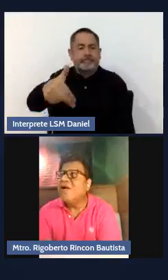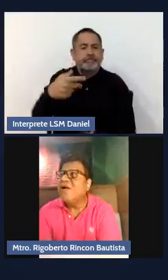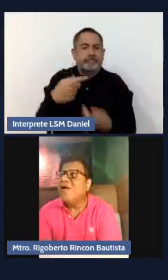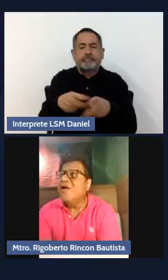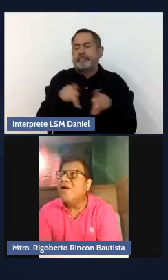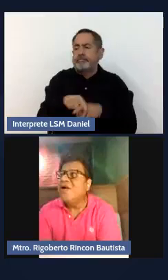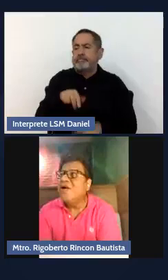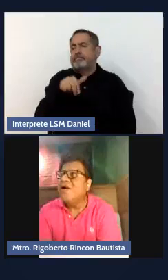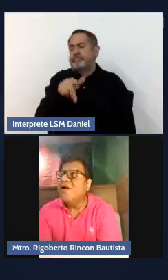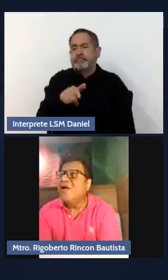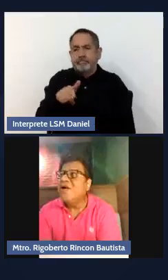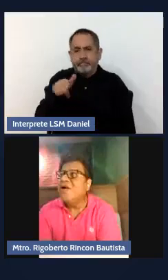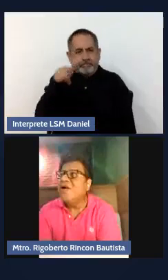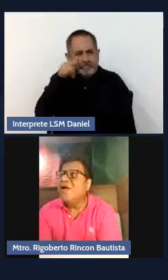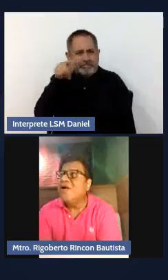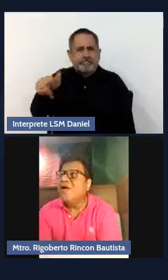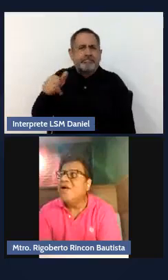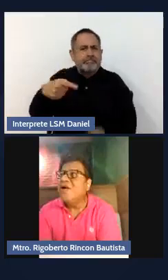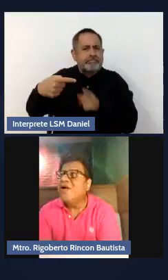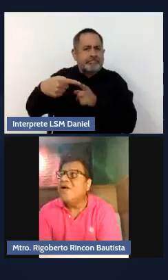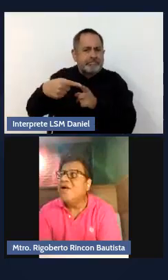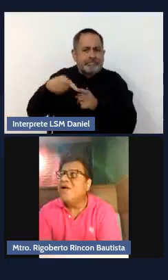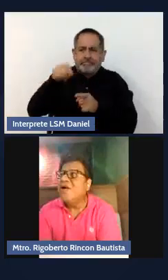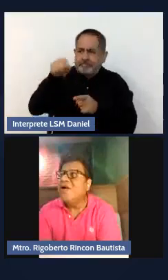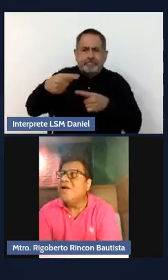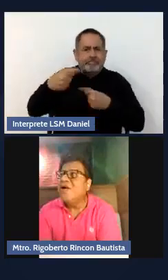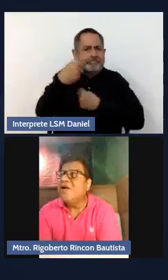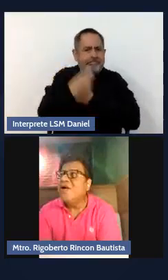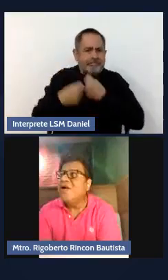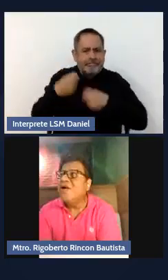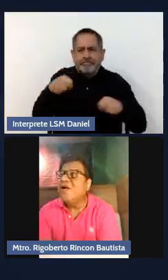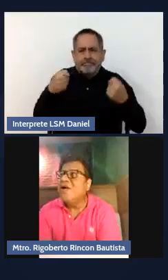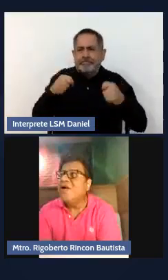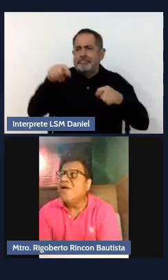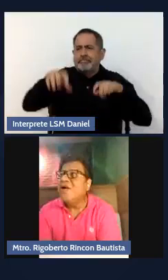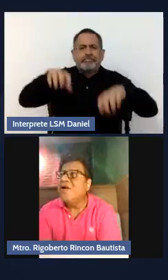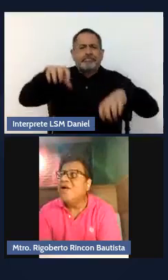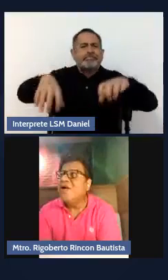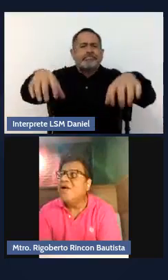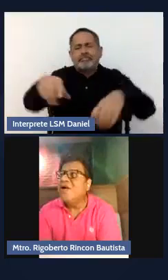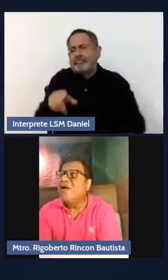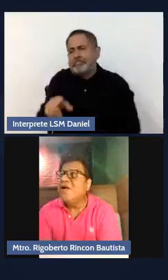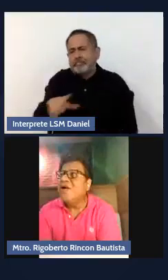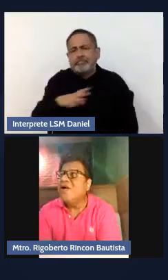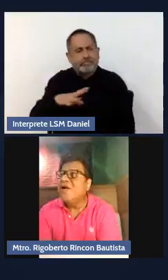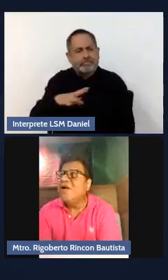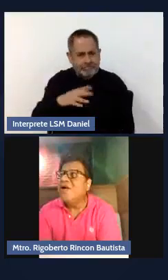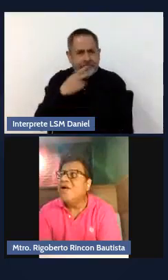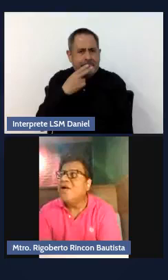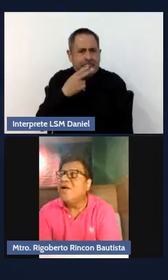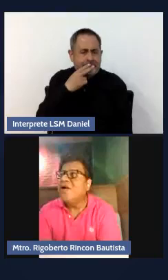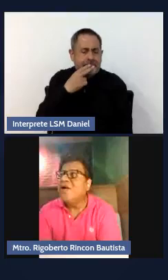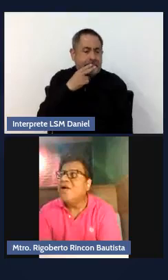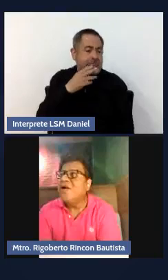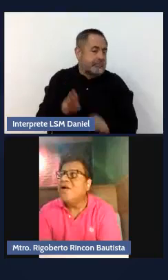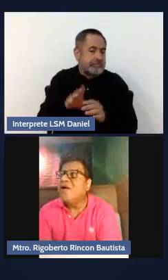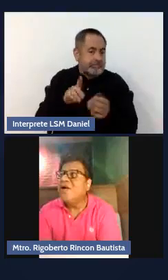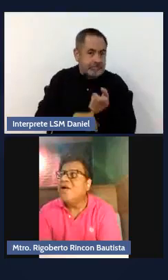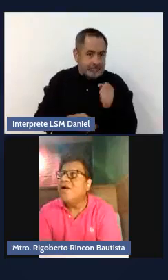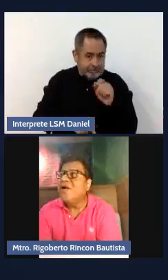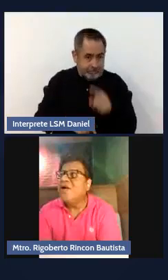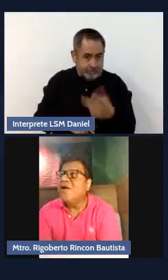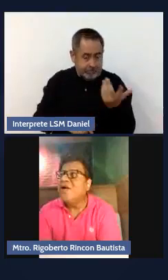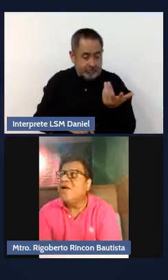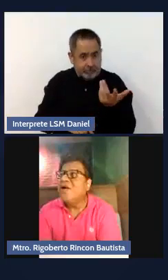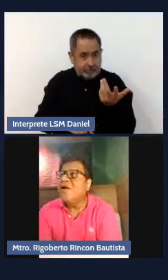situación, encontramos en cada esquina este producto, ¿ya? Lo mismo también como yo lo puedo tener como dentro